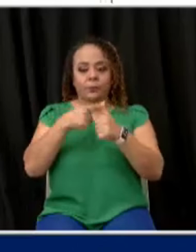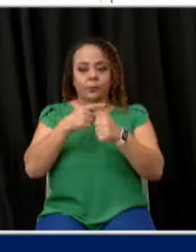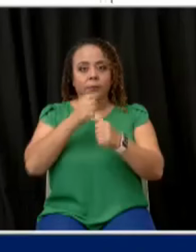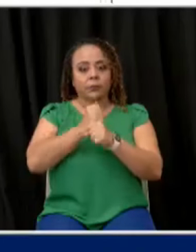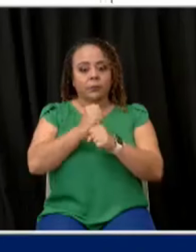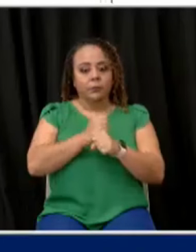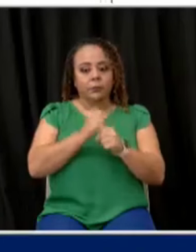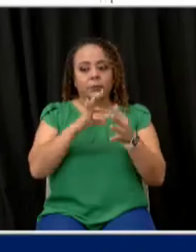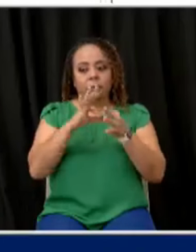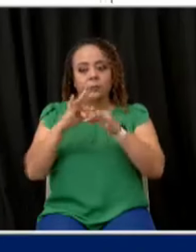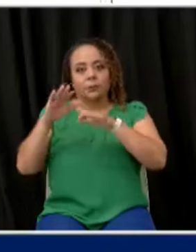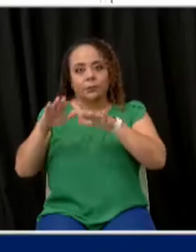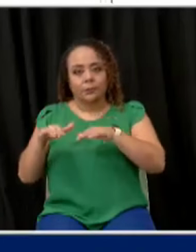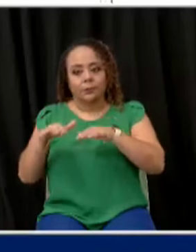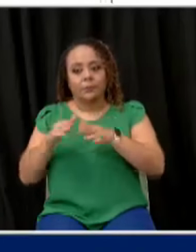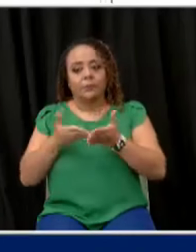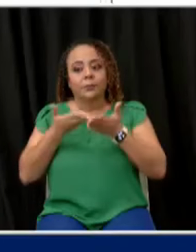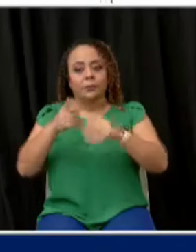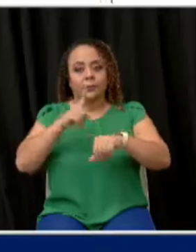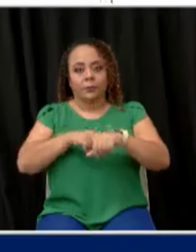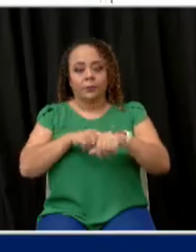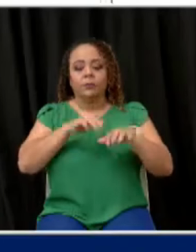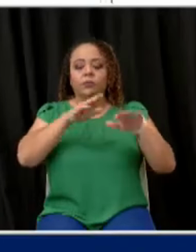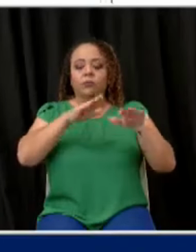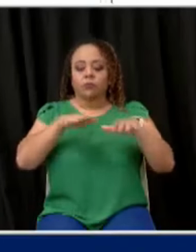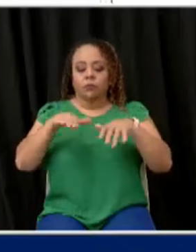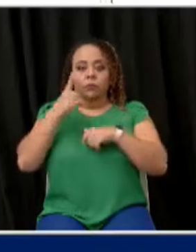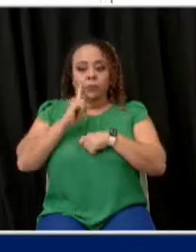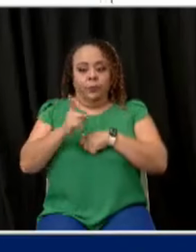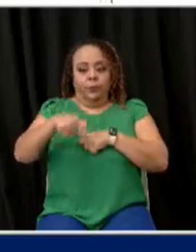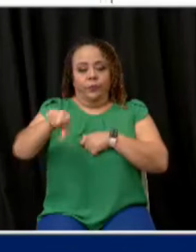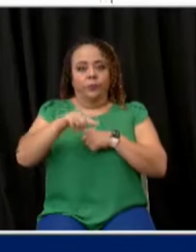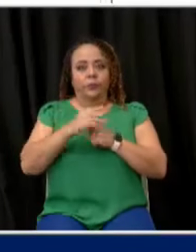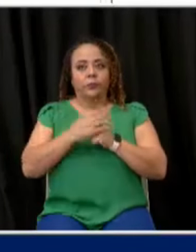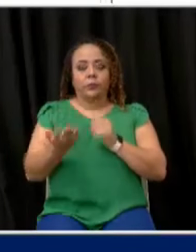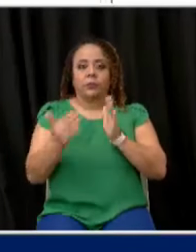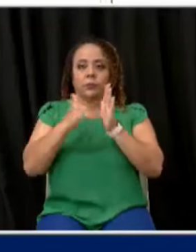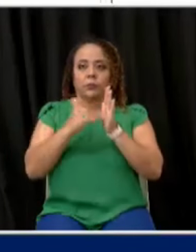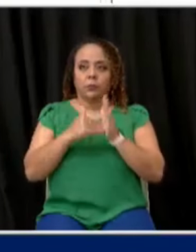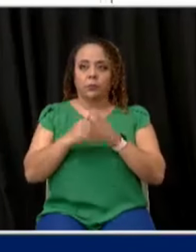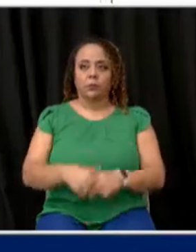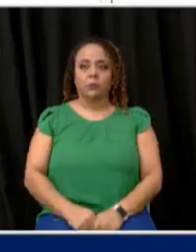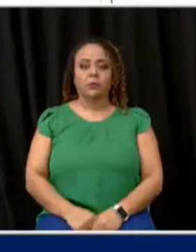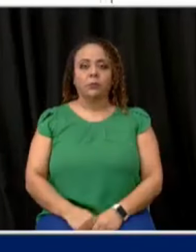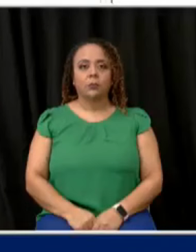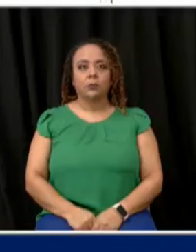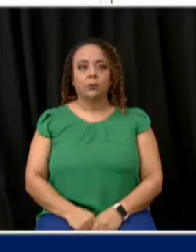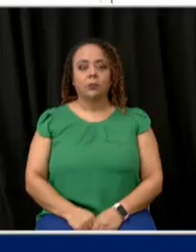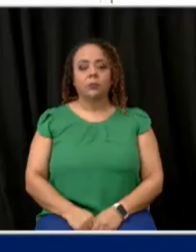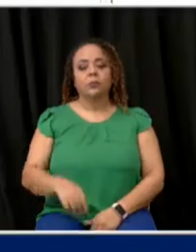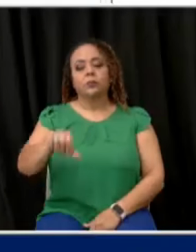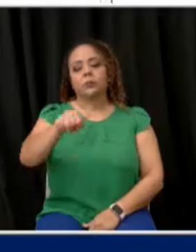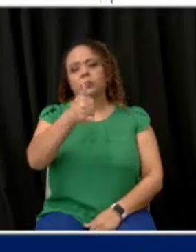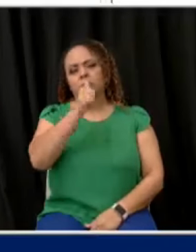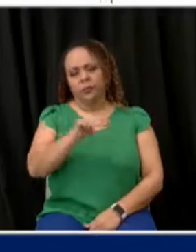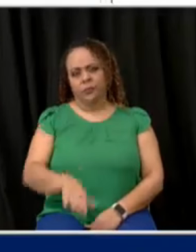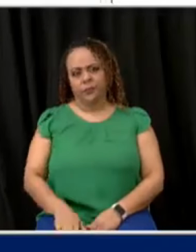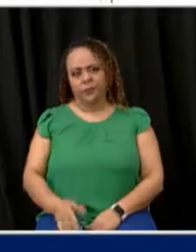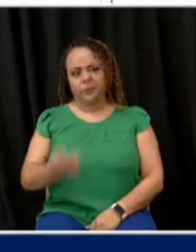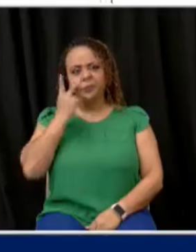trabajo-descanso, o sea, hay que darles periodos de reposo para que ellos recarguen, ¿no? Okay. La otra es la hidratación. Fíjense en